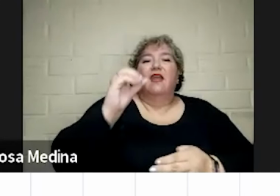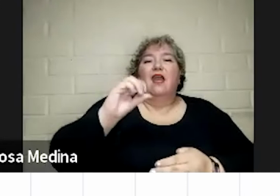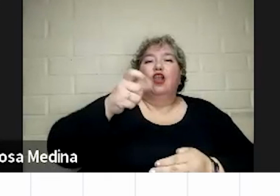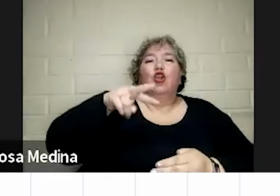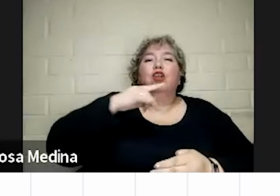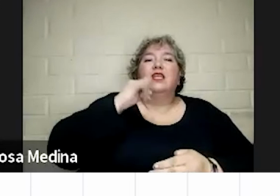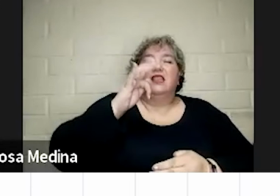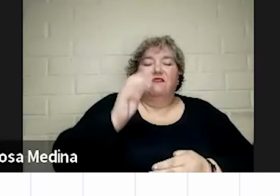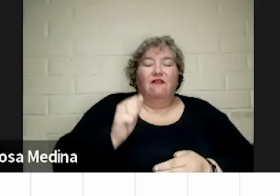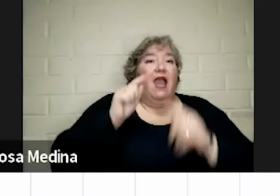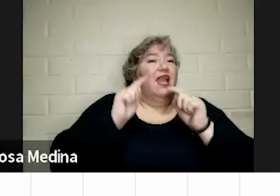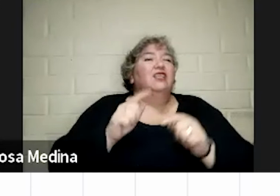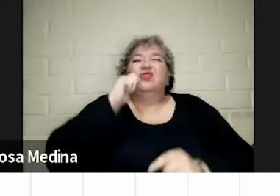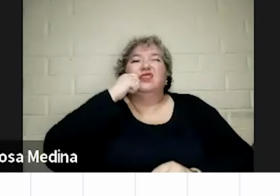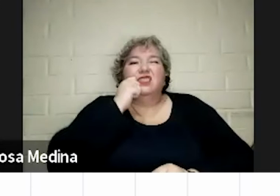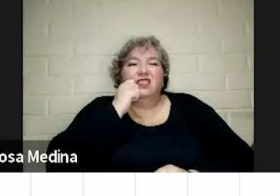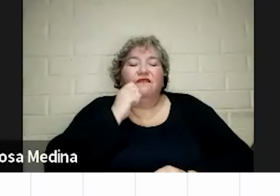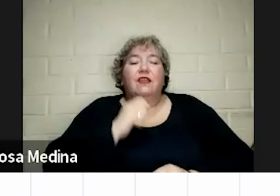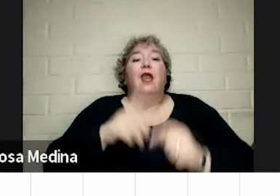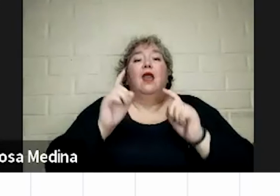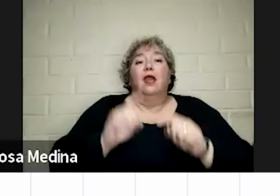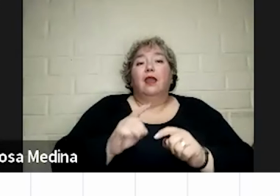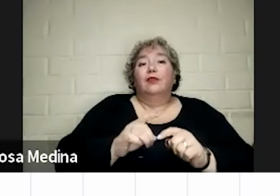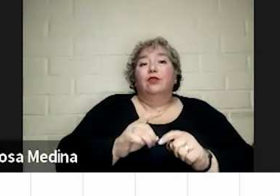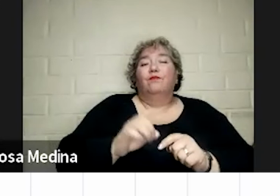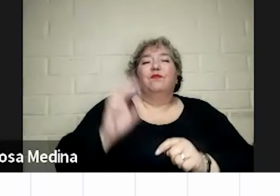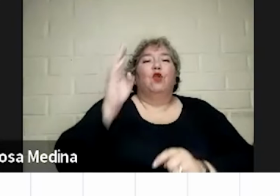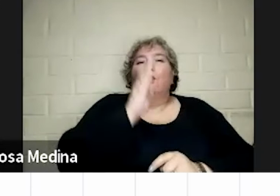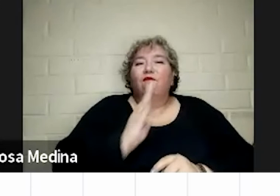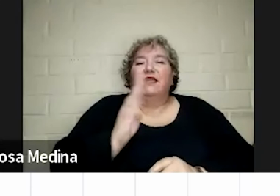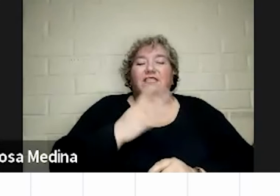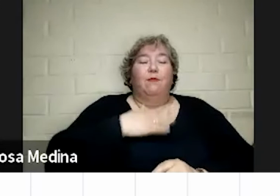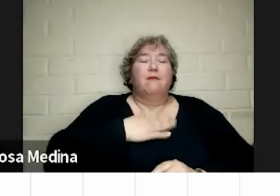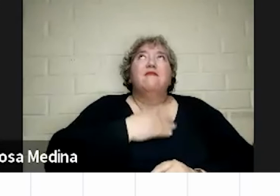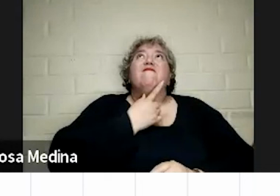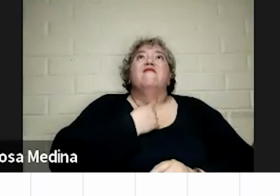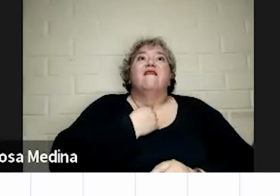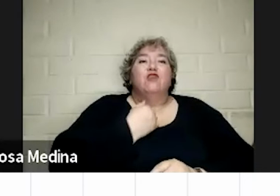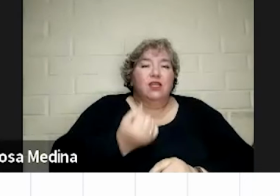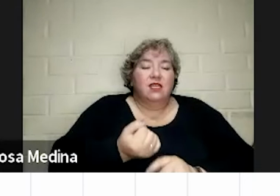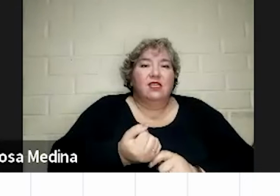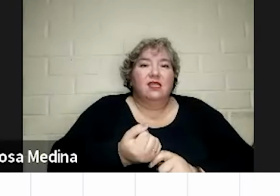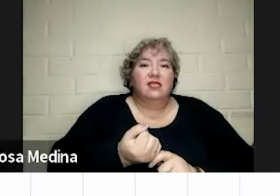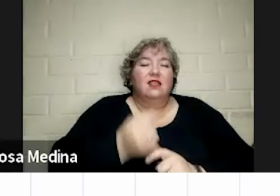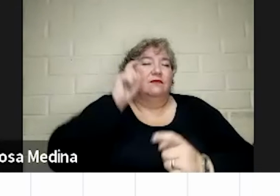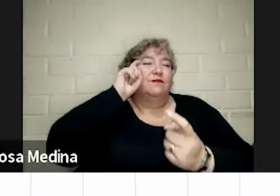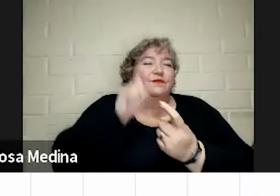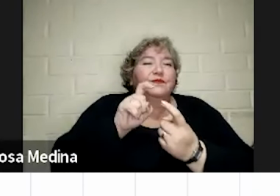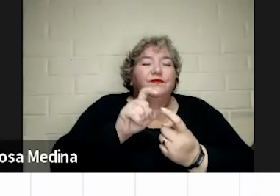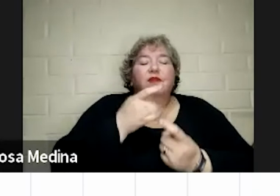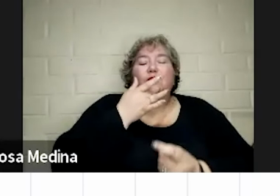flexibilidad cognitiva es la función ejecutiva básica para mí favorita porque creo que es como la que más se relaciona